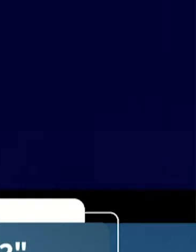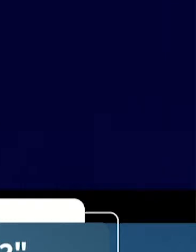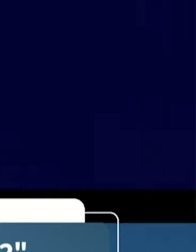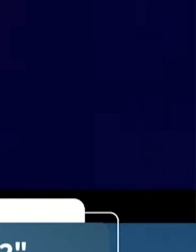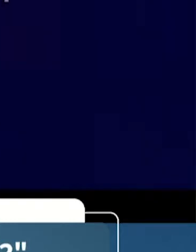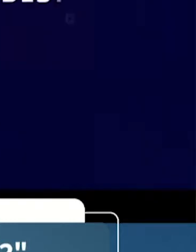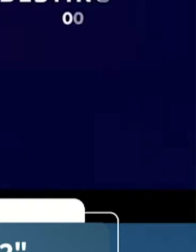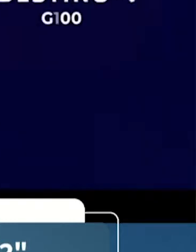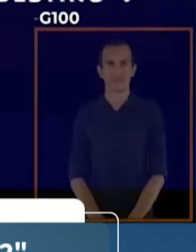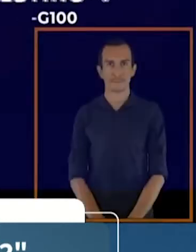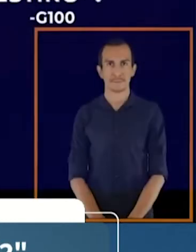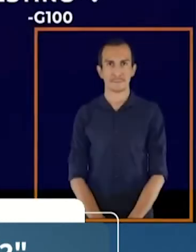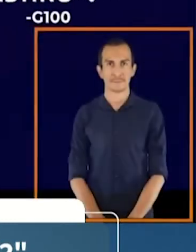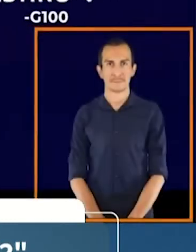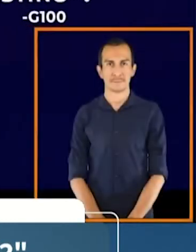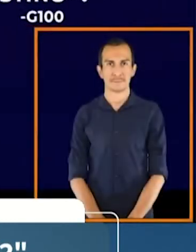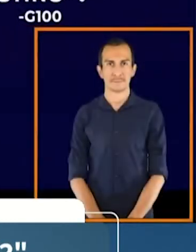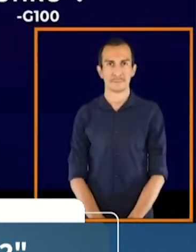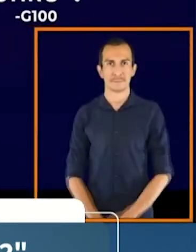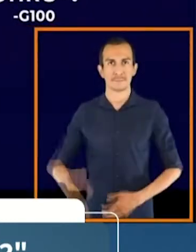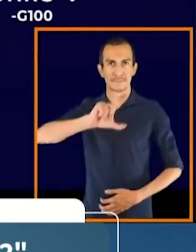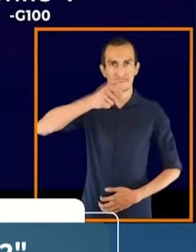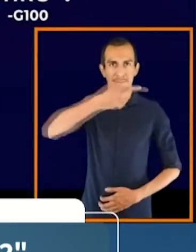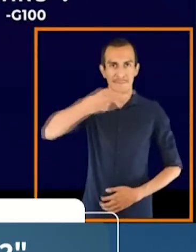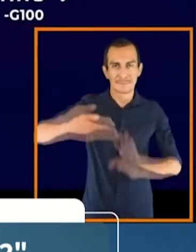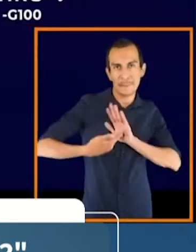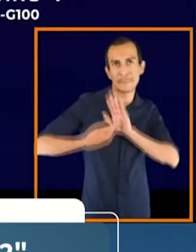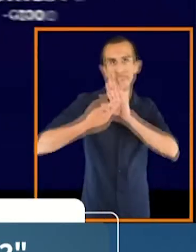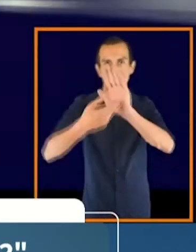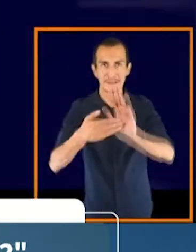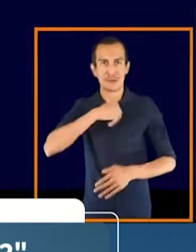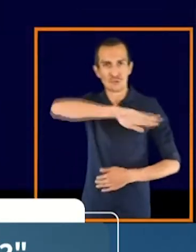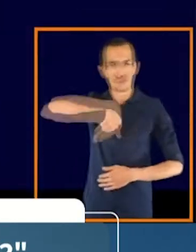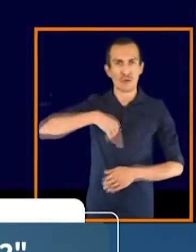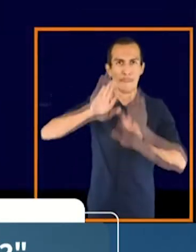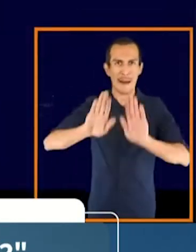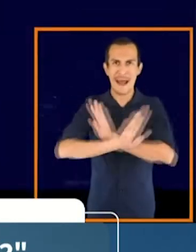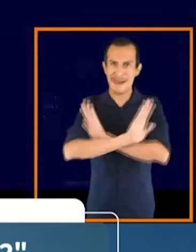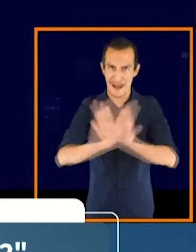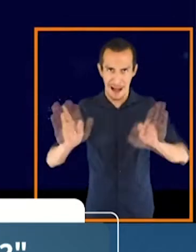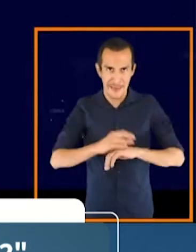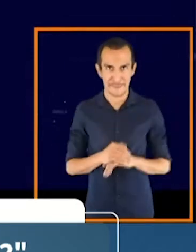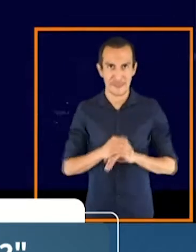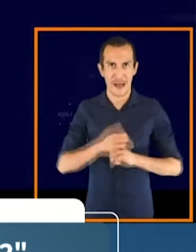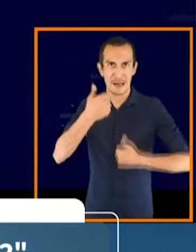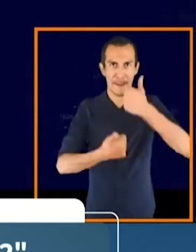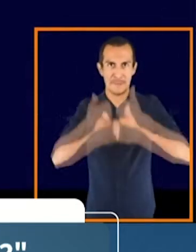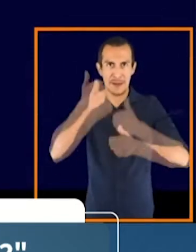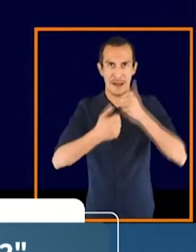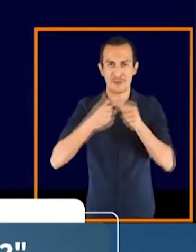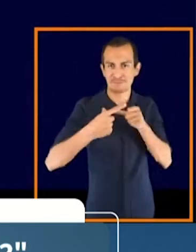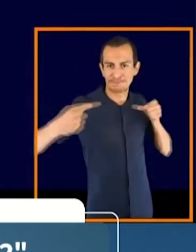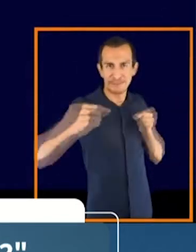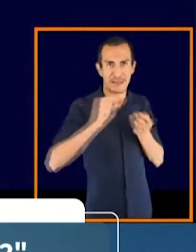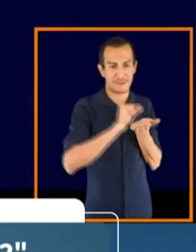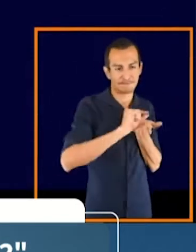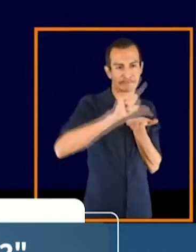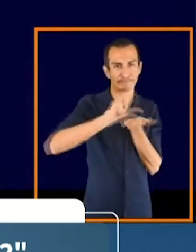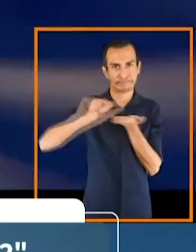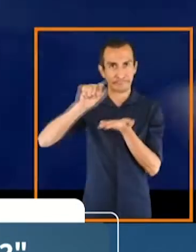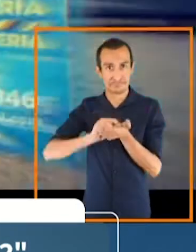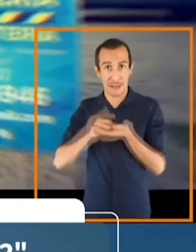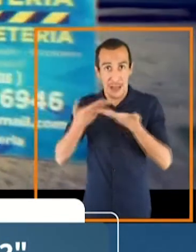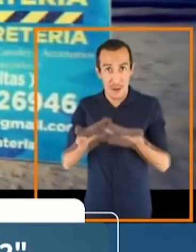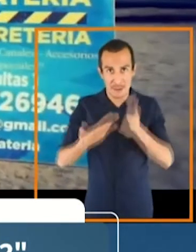conozcan mucho más. Y este campeonato, que es auspiciado por varias empresas